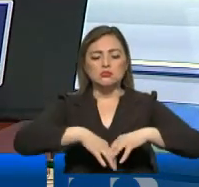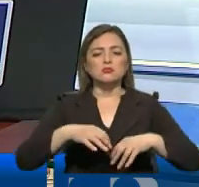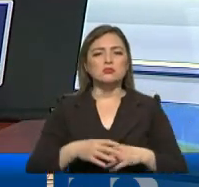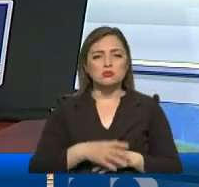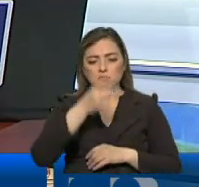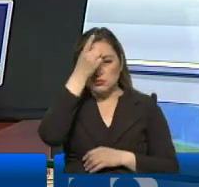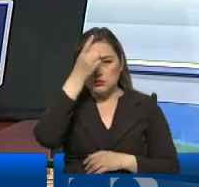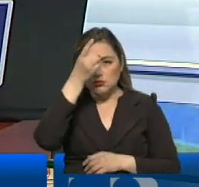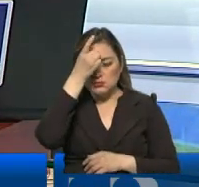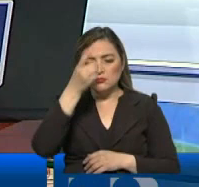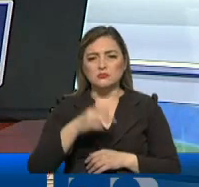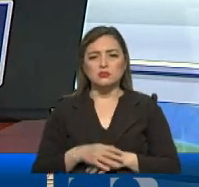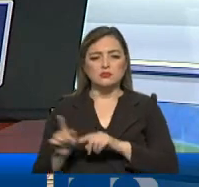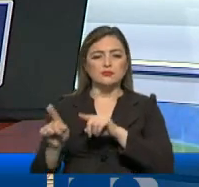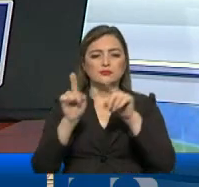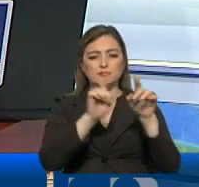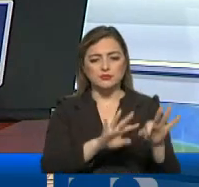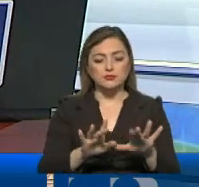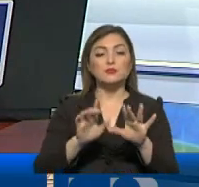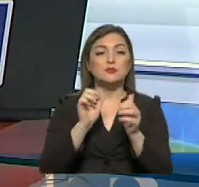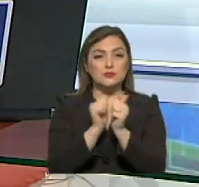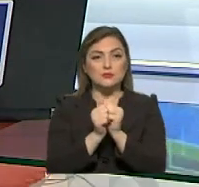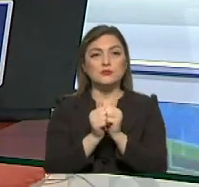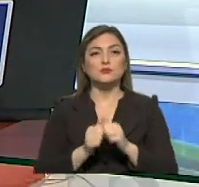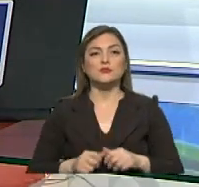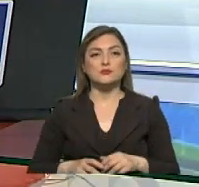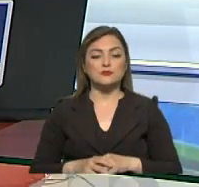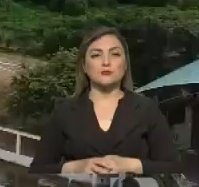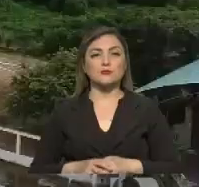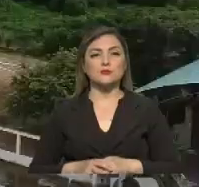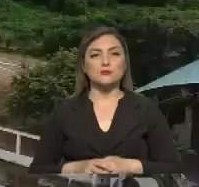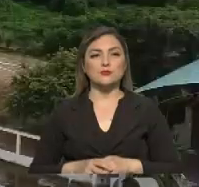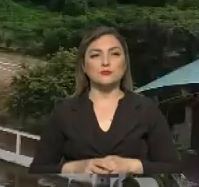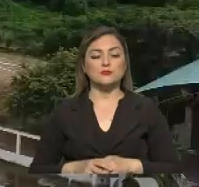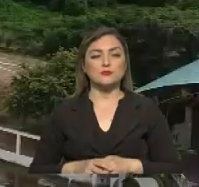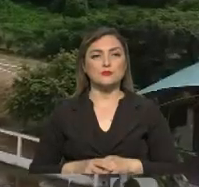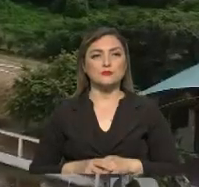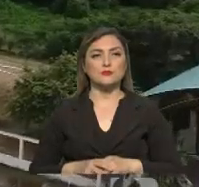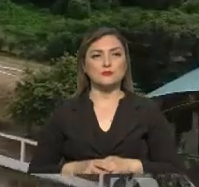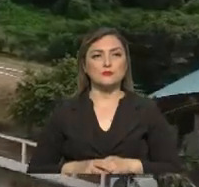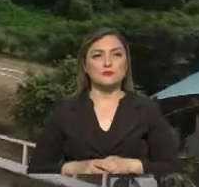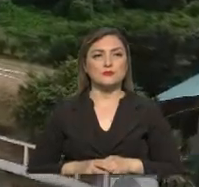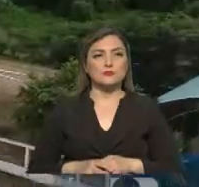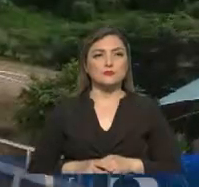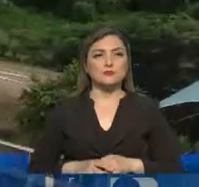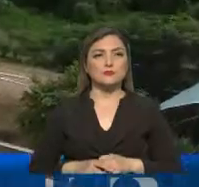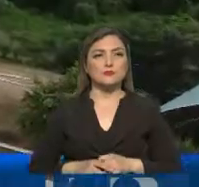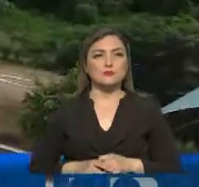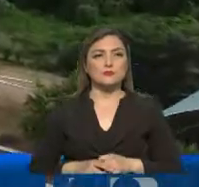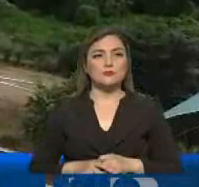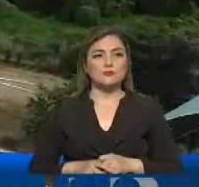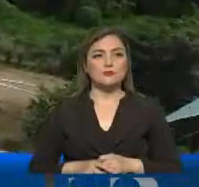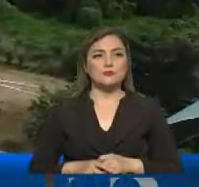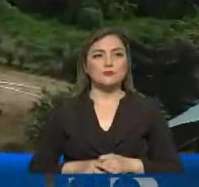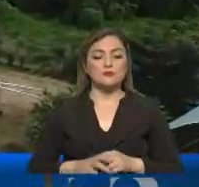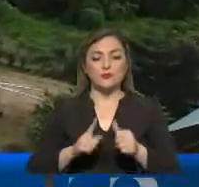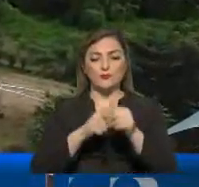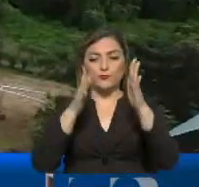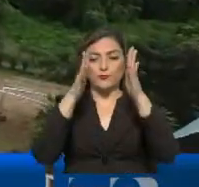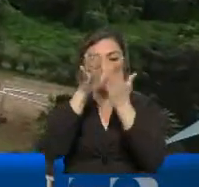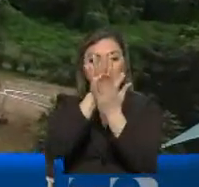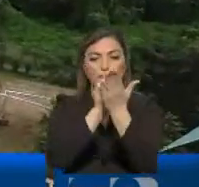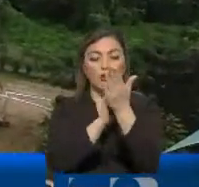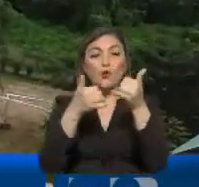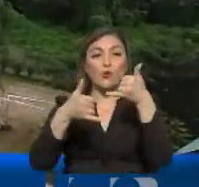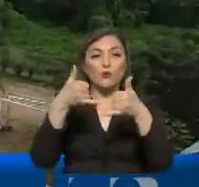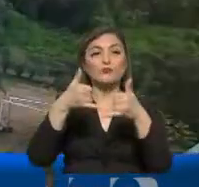esa deuda ha pasado a la Secretaría del Deporte. son el elemento principal del proyecto